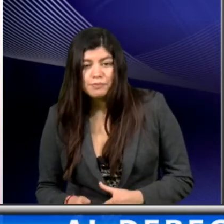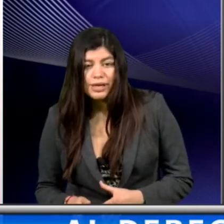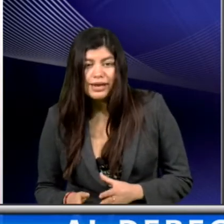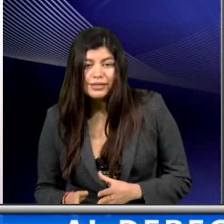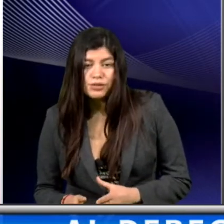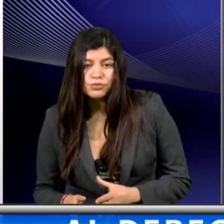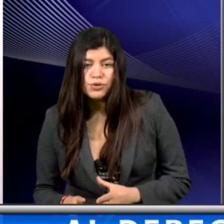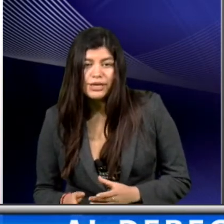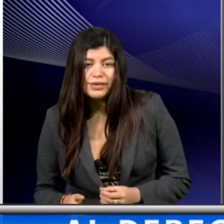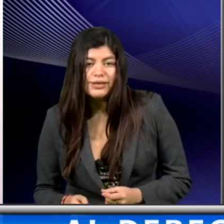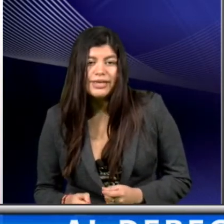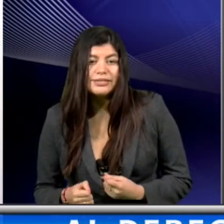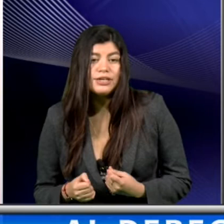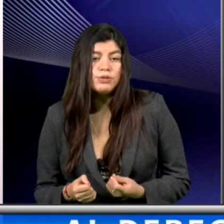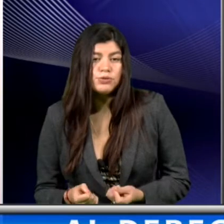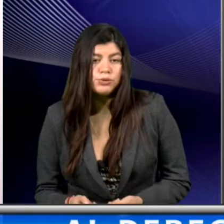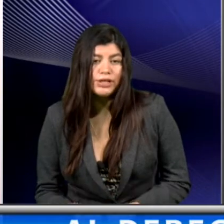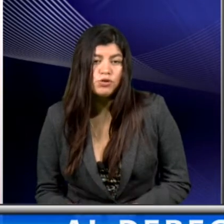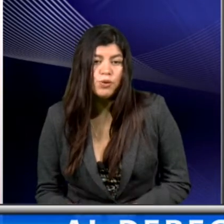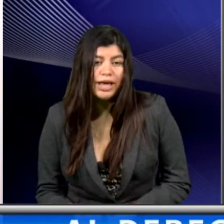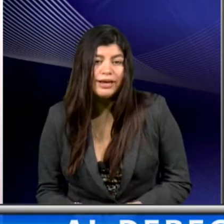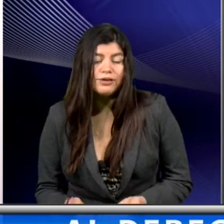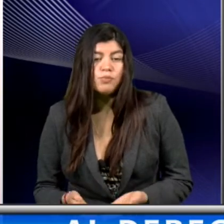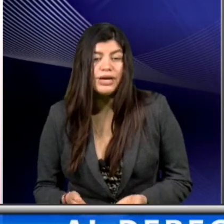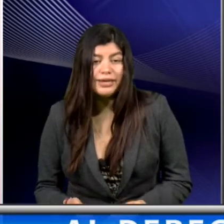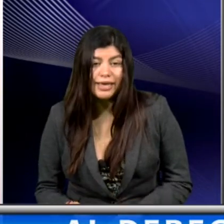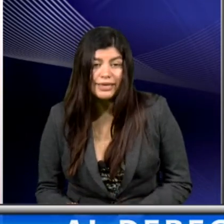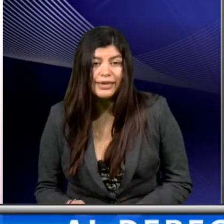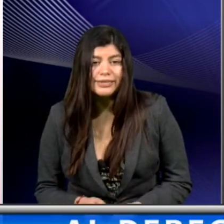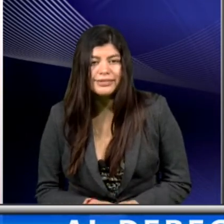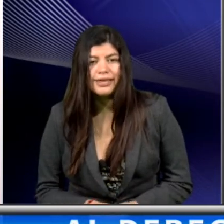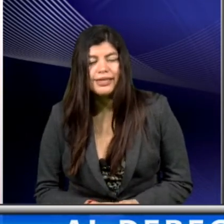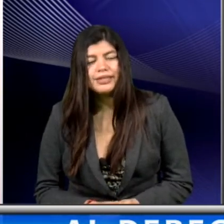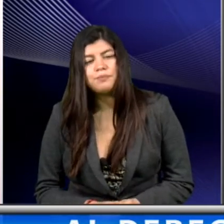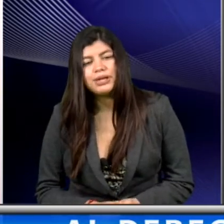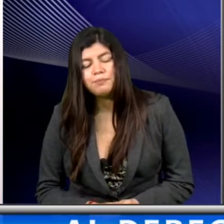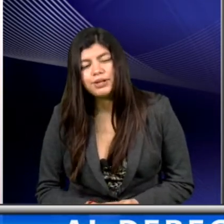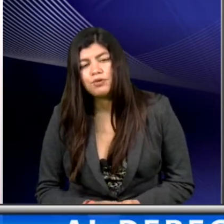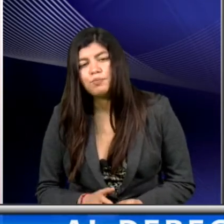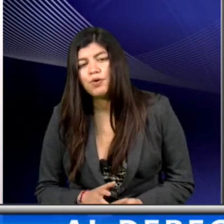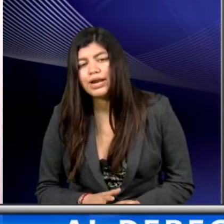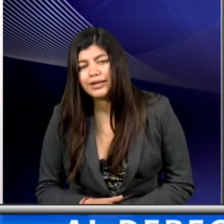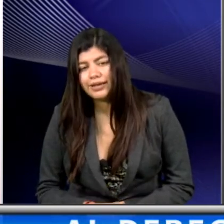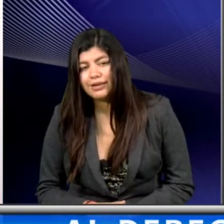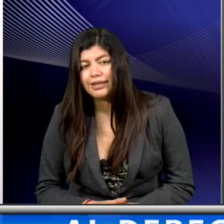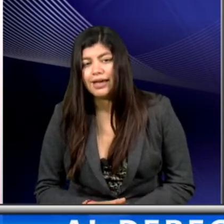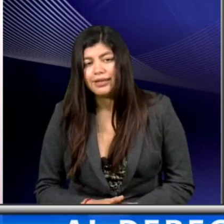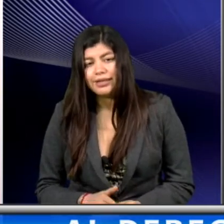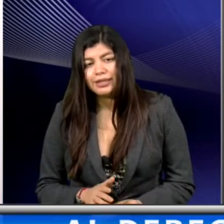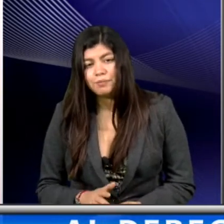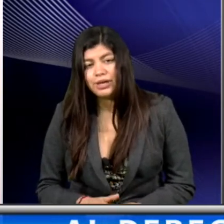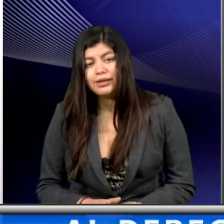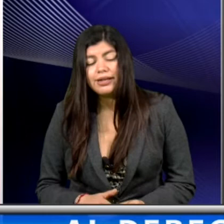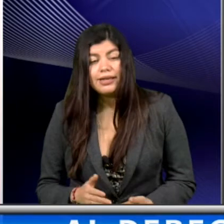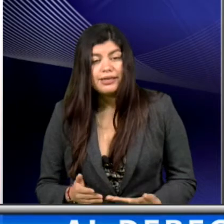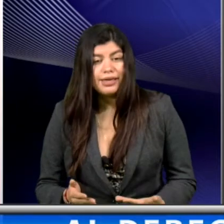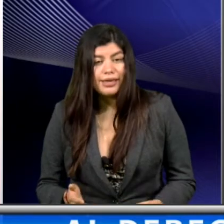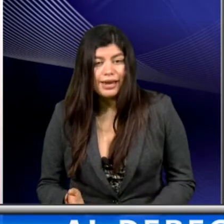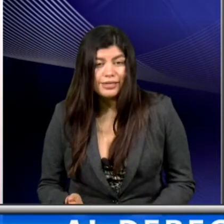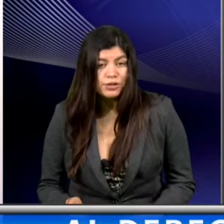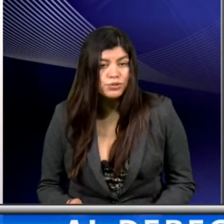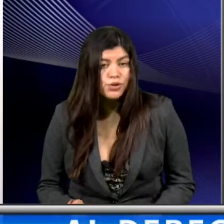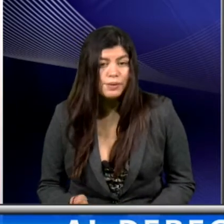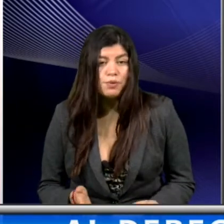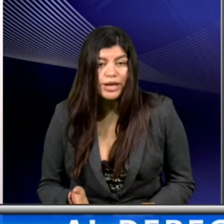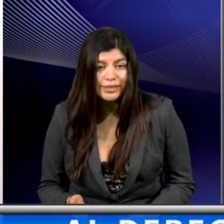que también las instituciones que venían a ser nuestro sustento moral, como las iglesias, también han perdido un poco la credibilidad, también que